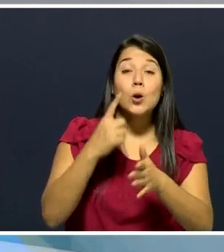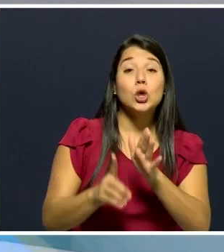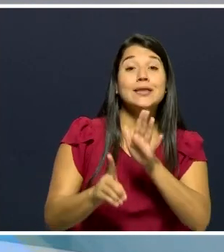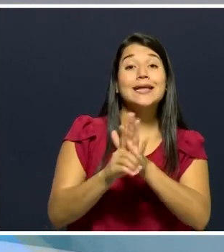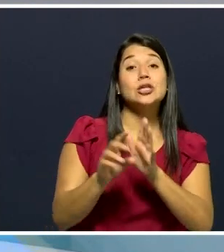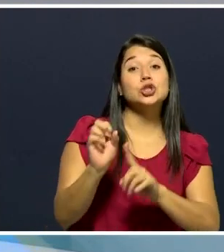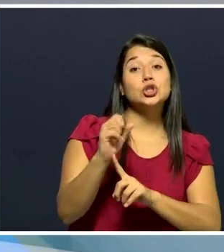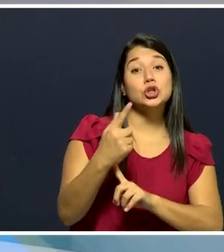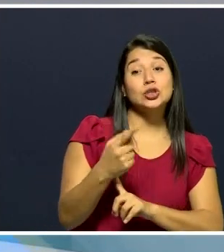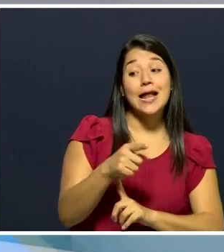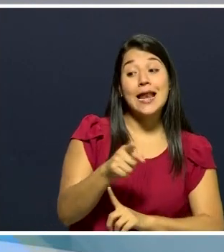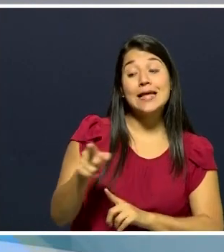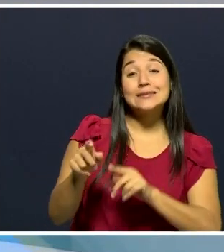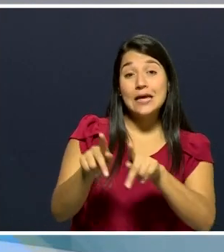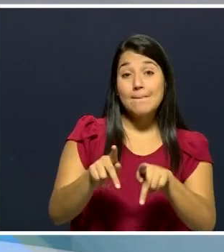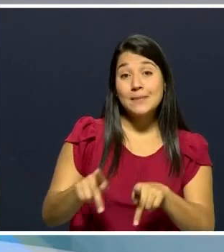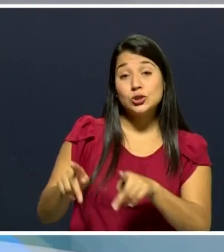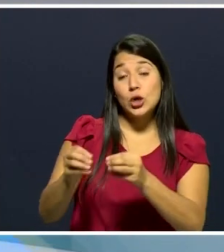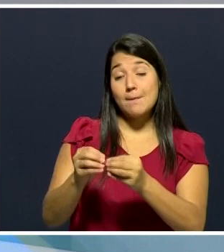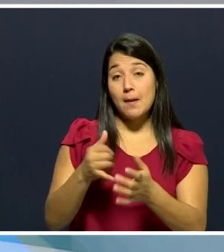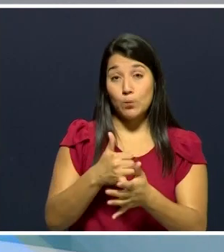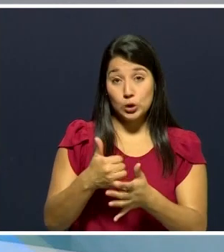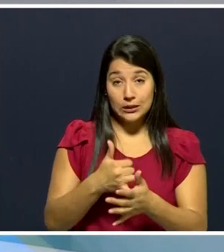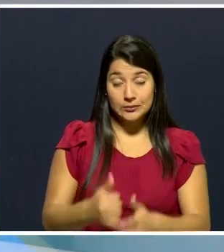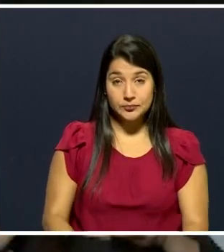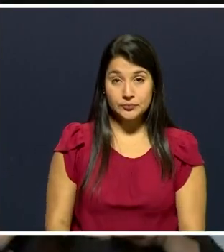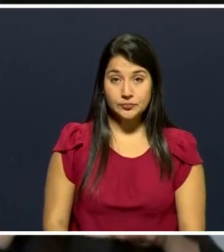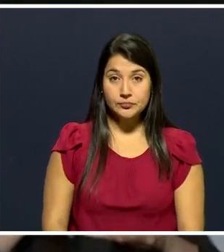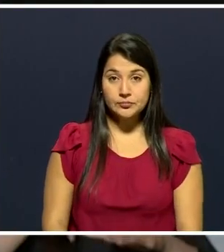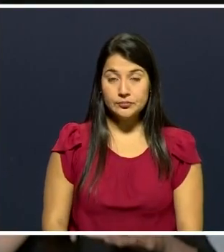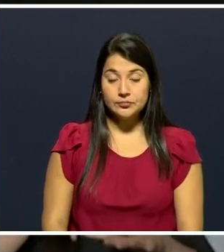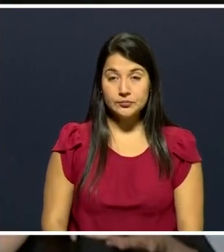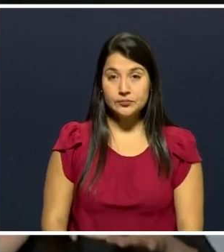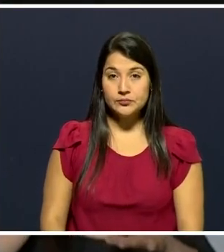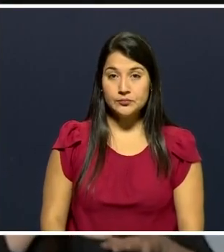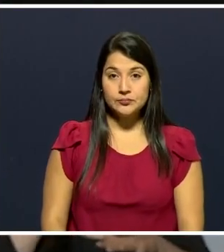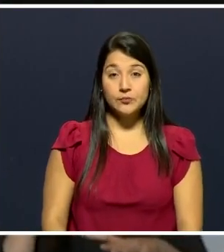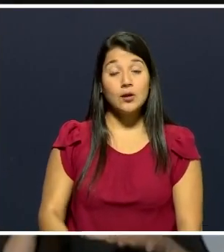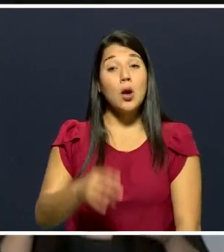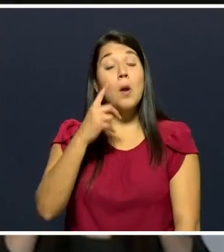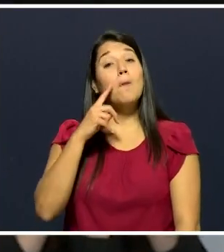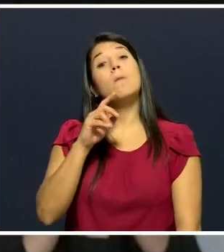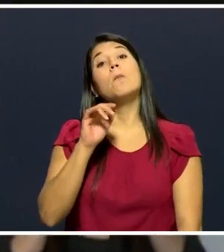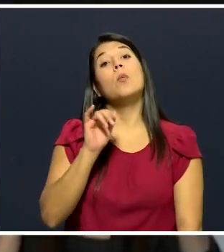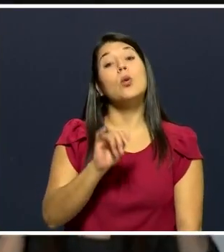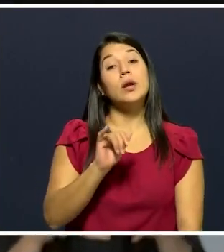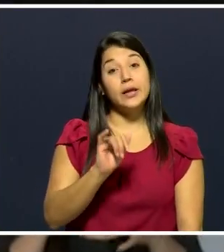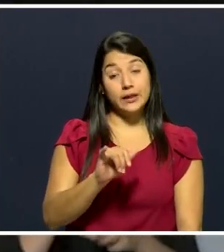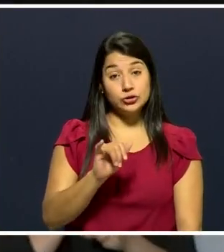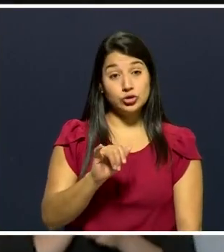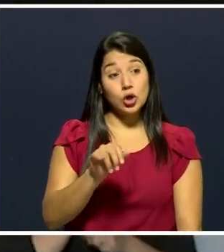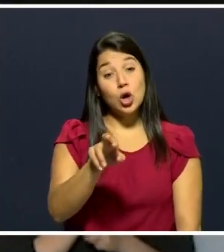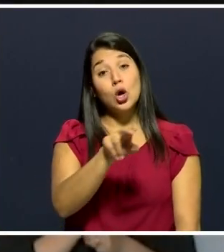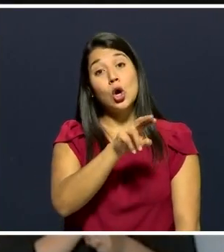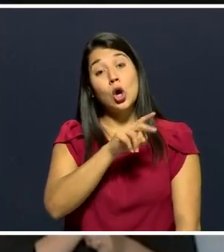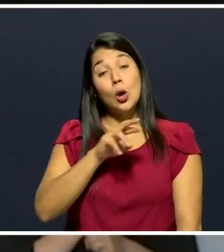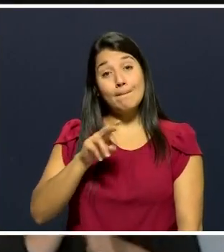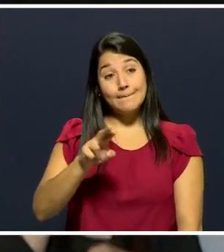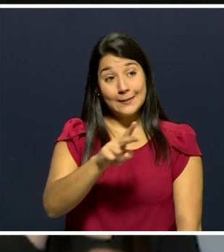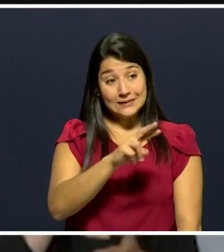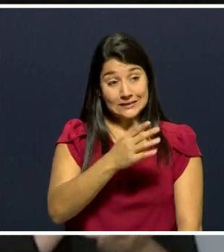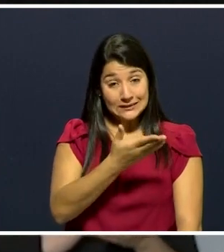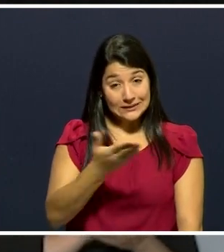sociales de las poblaciones más vulnerables. Por lo tanto, compañeros y